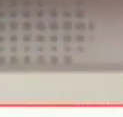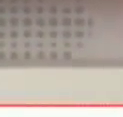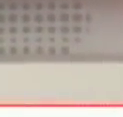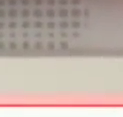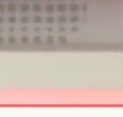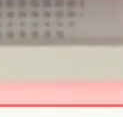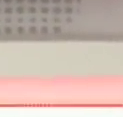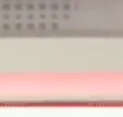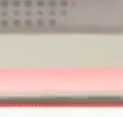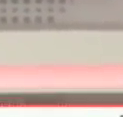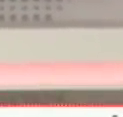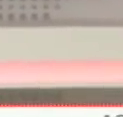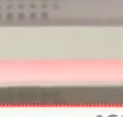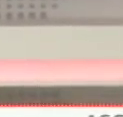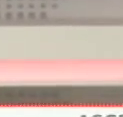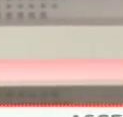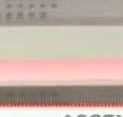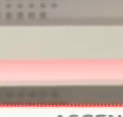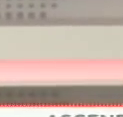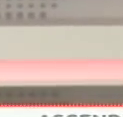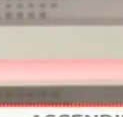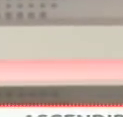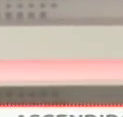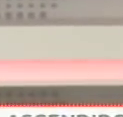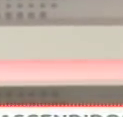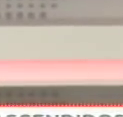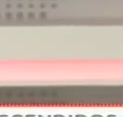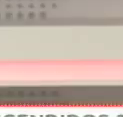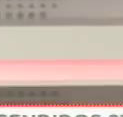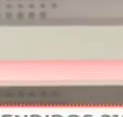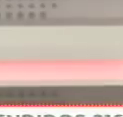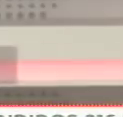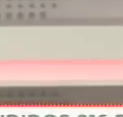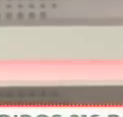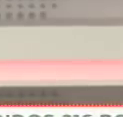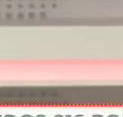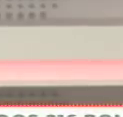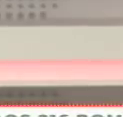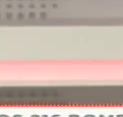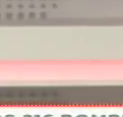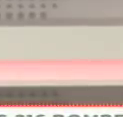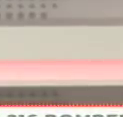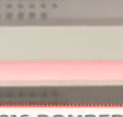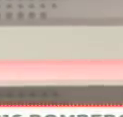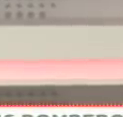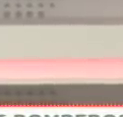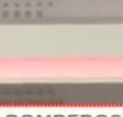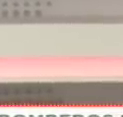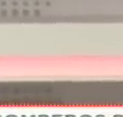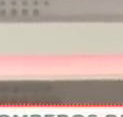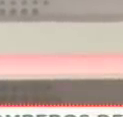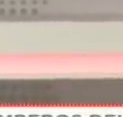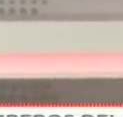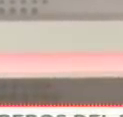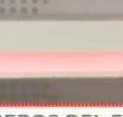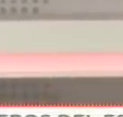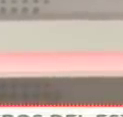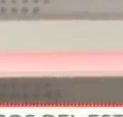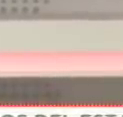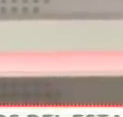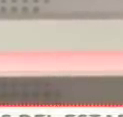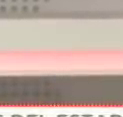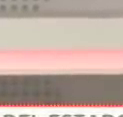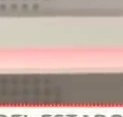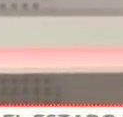Hola, muy buenas tardes, bienvenidos a este espacio 360 que ustedes saben, pues lo conduce nuestro hermano y colega Boris Castellano. Hoy se